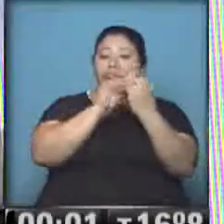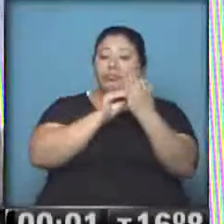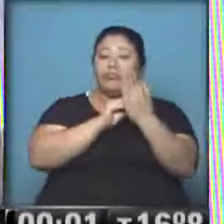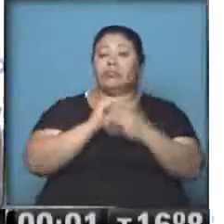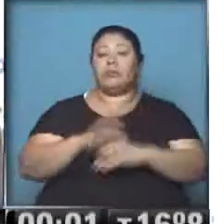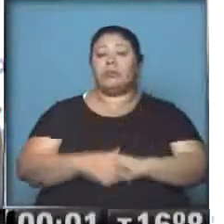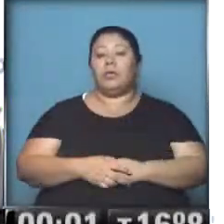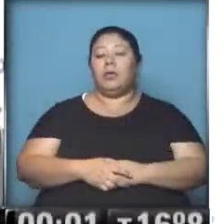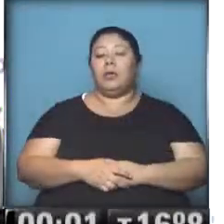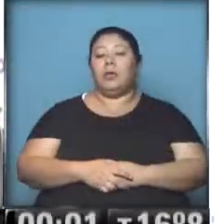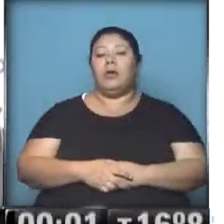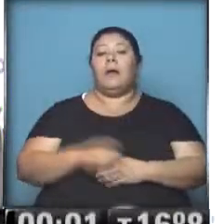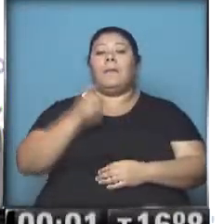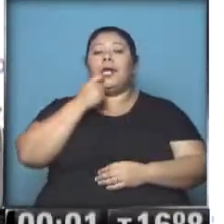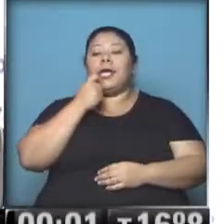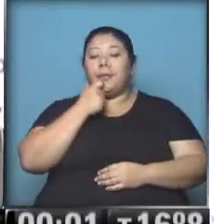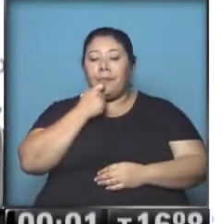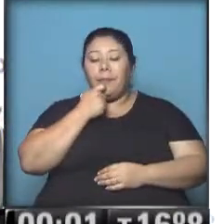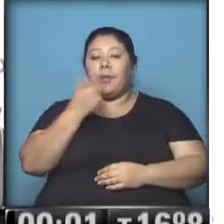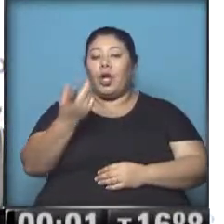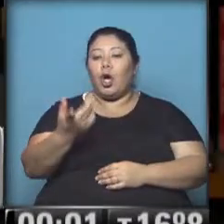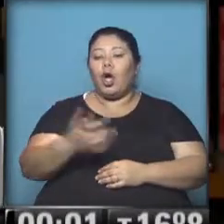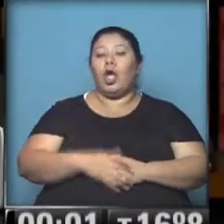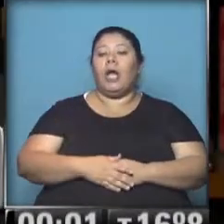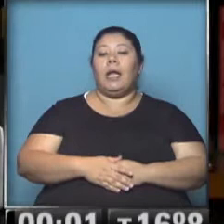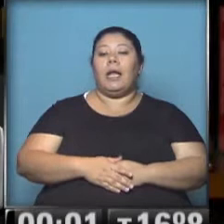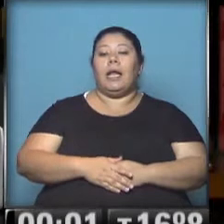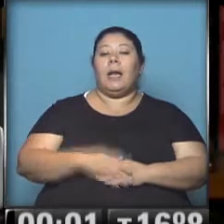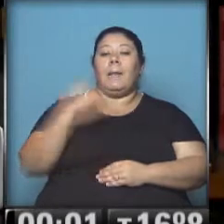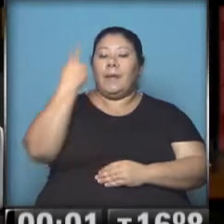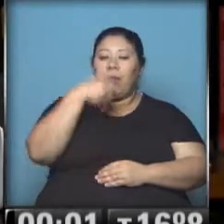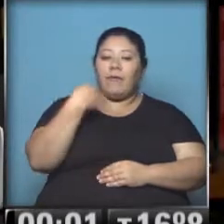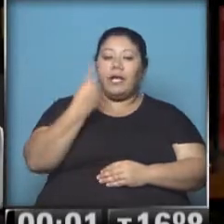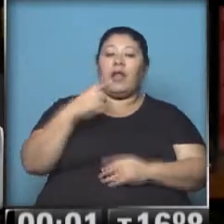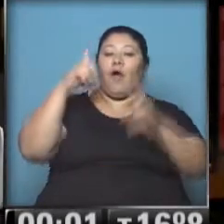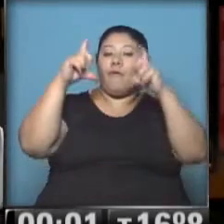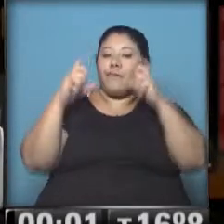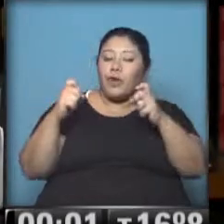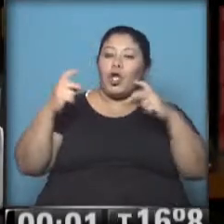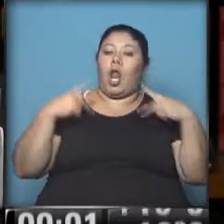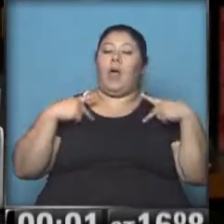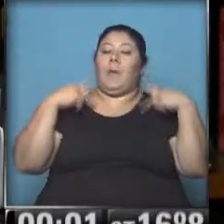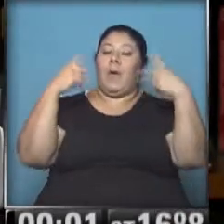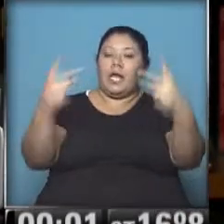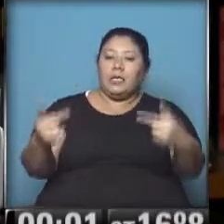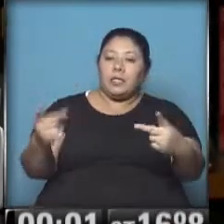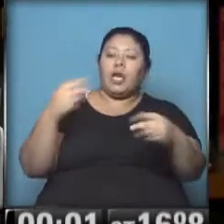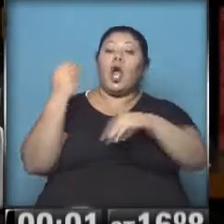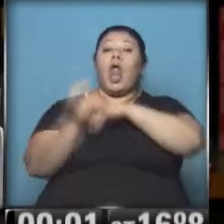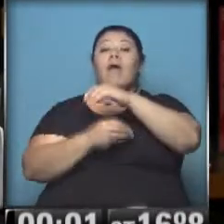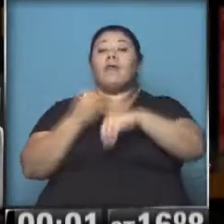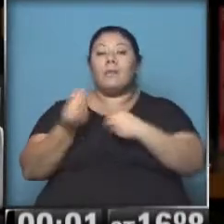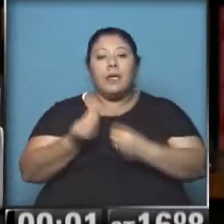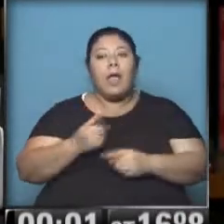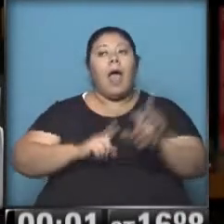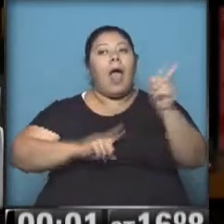vida real. Por ejemplo, si mandan a su perfil y hacen pública fotos de sus vacaciones con su familia, gente malintencionada